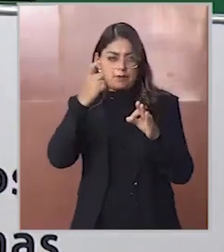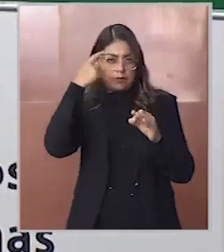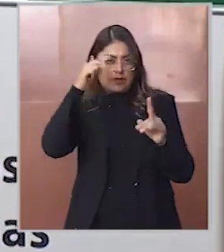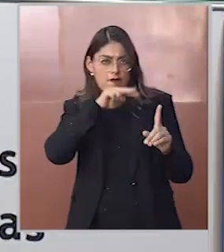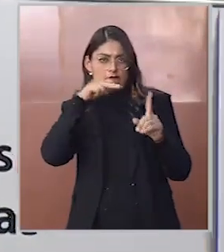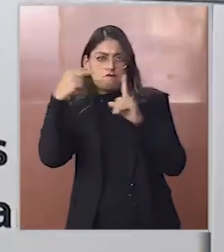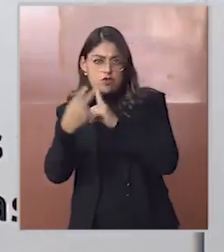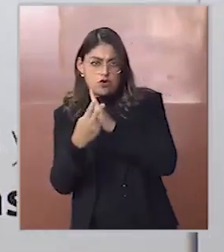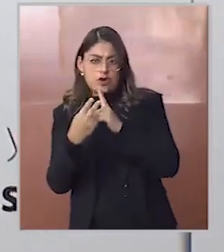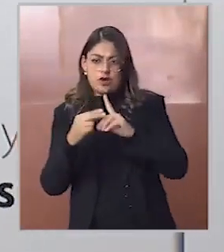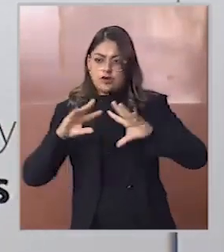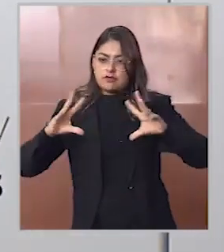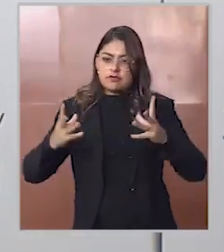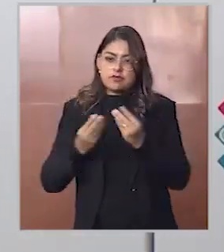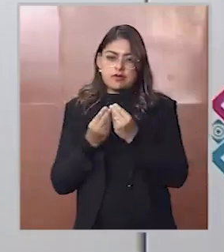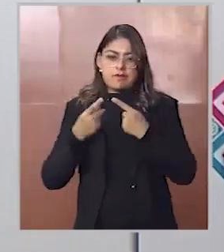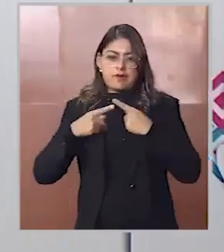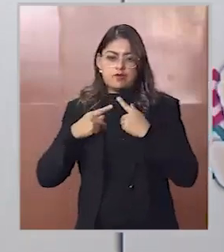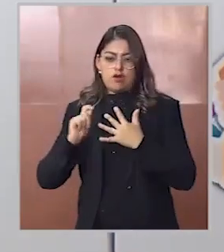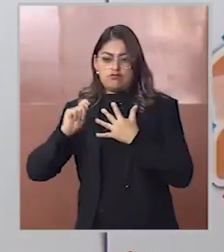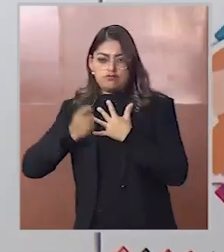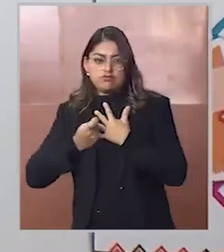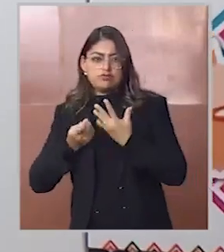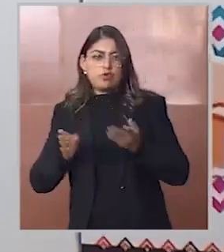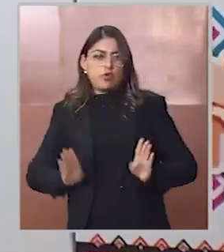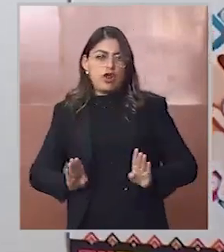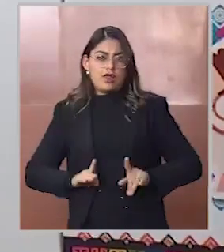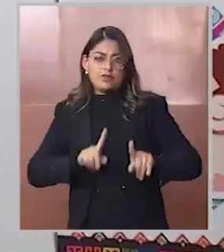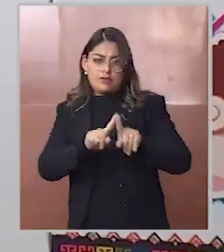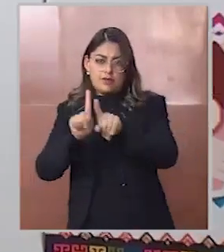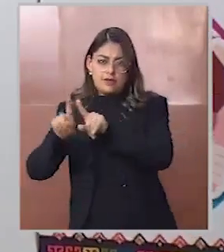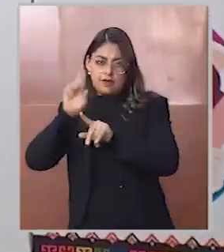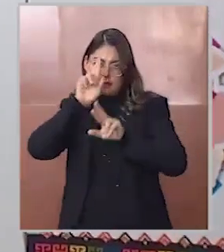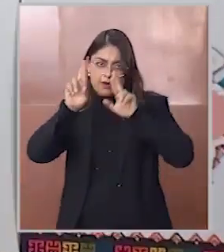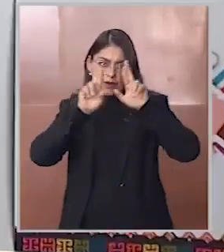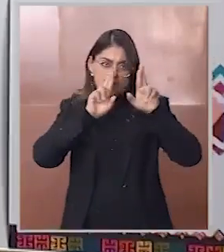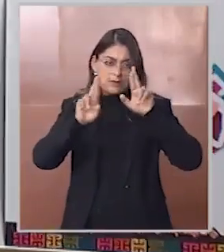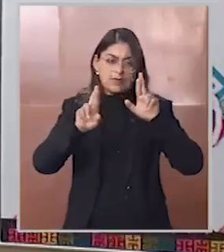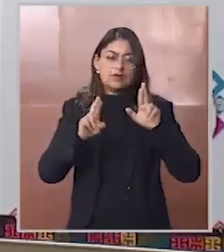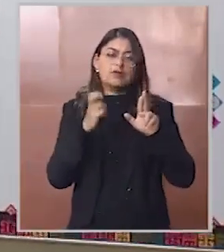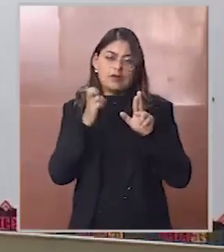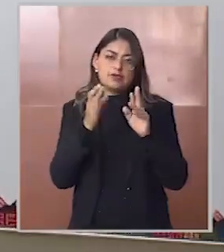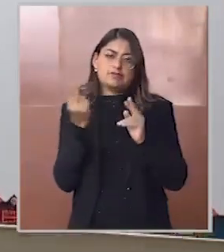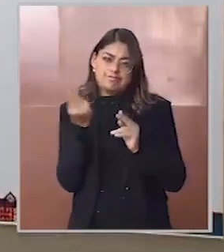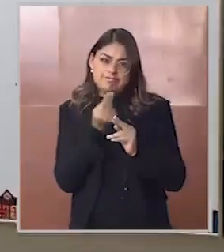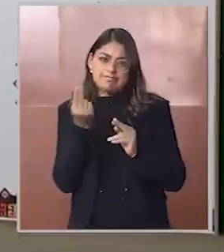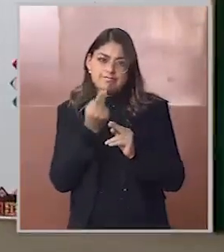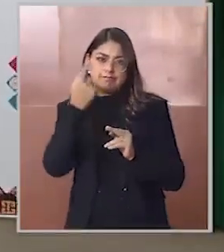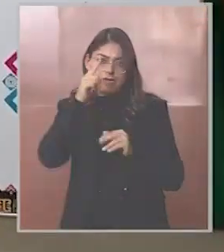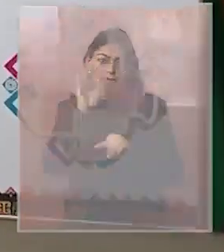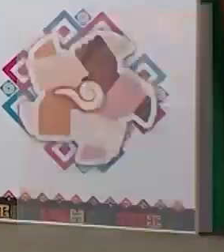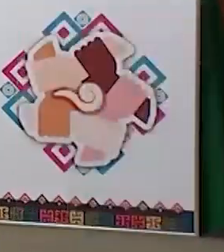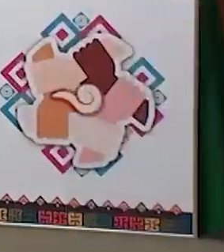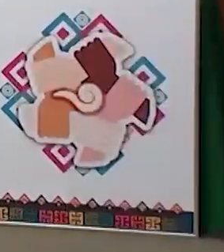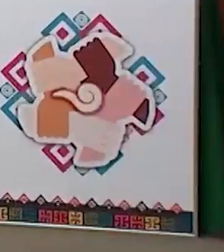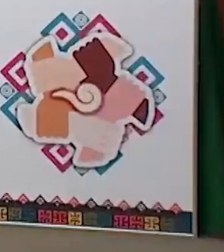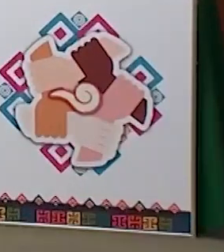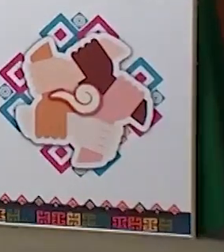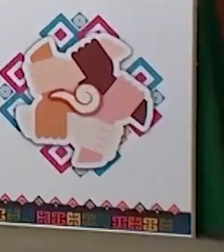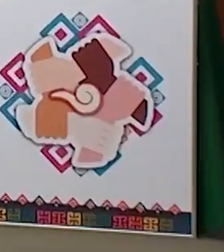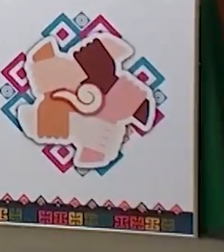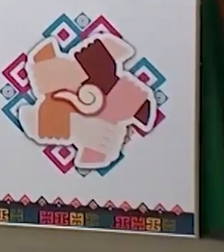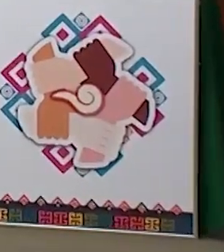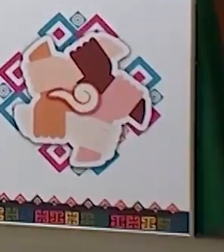interseccional Al momento de reconocer los derechos de los pueblos indígenas que es también clave para su defensa en